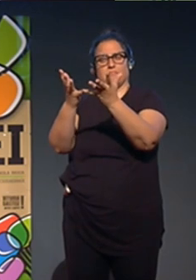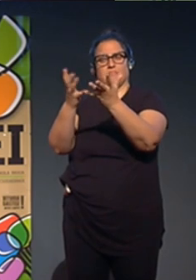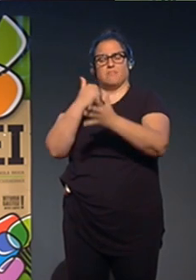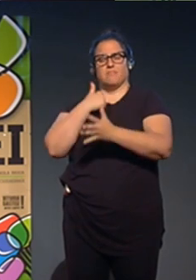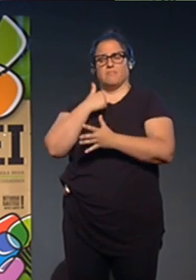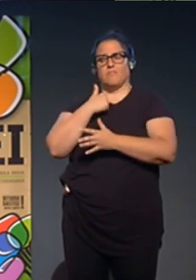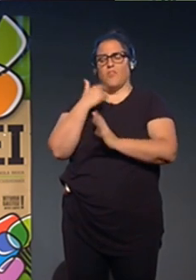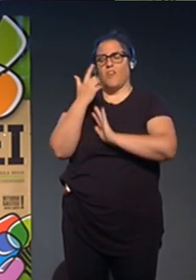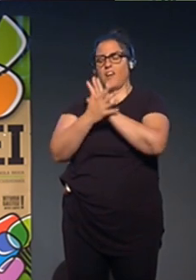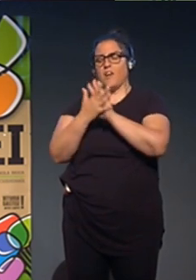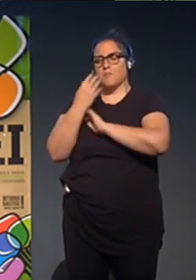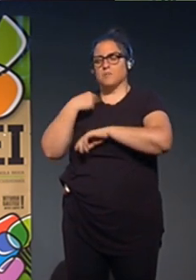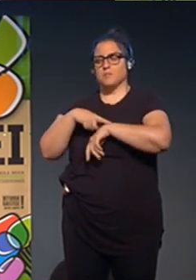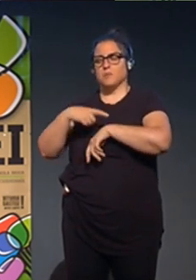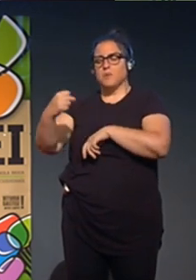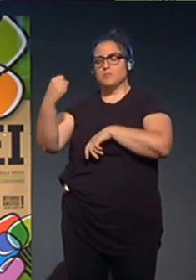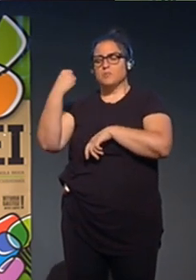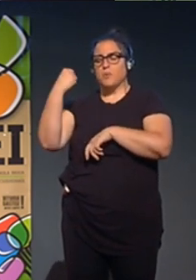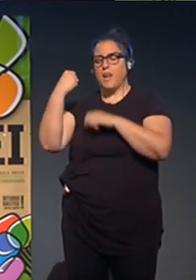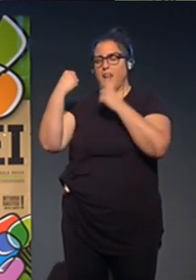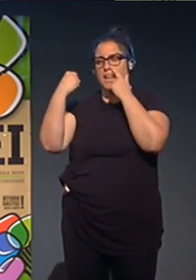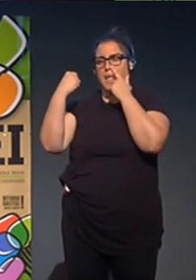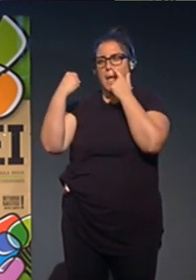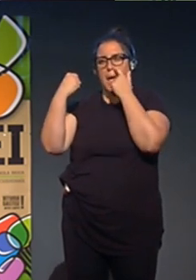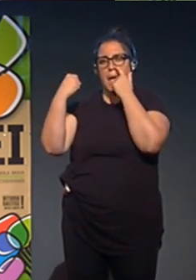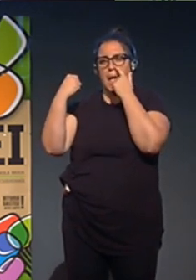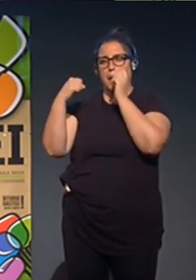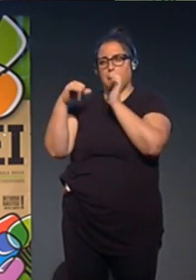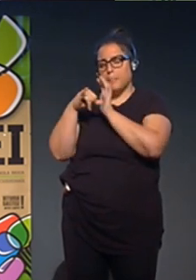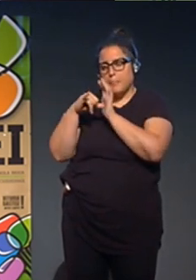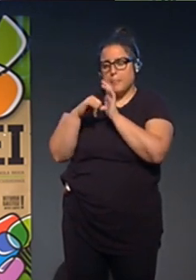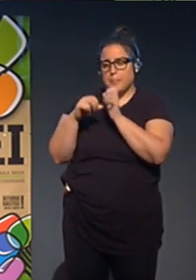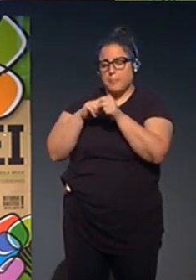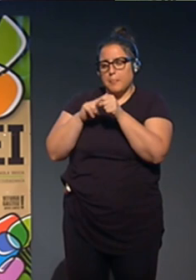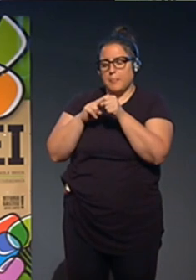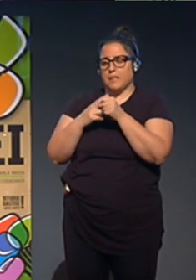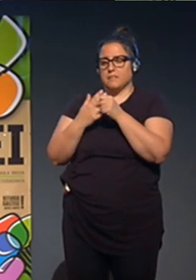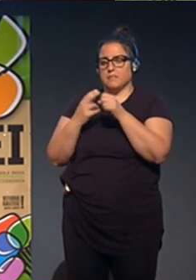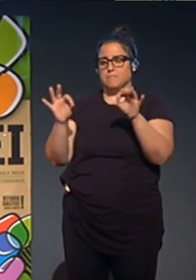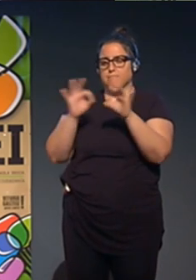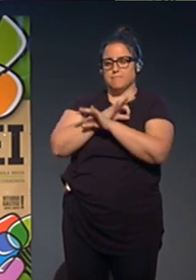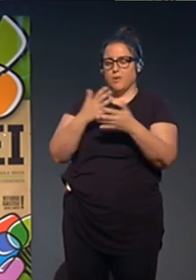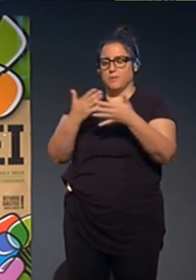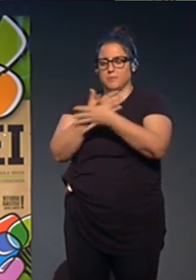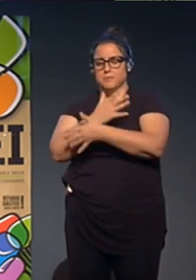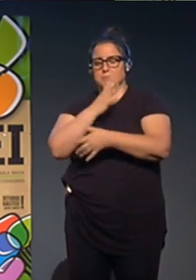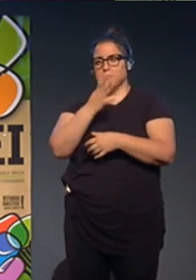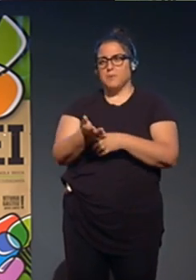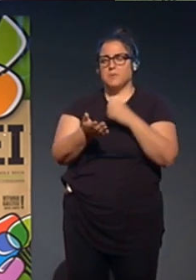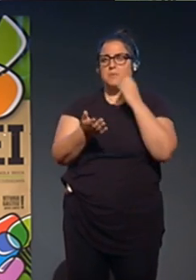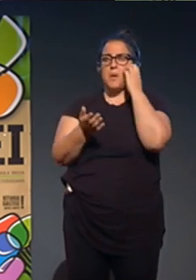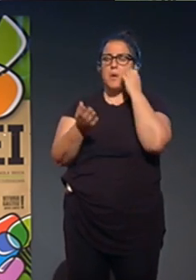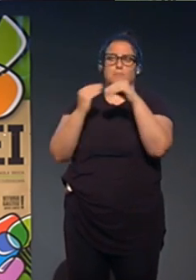posible que esté hablando de soberanía y y de cosas Cuál es la contradicción que hay entre